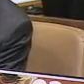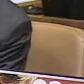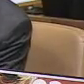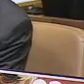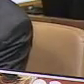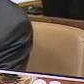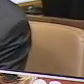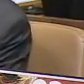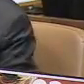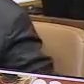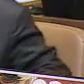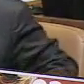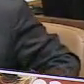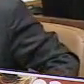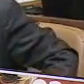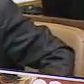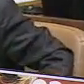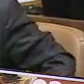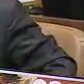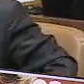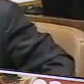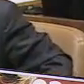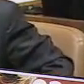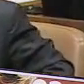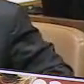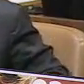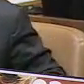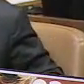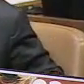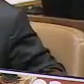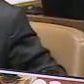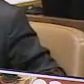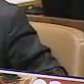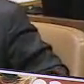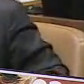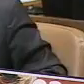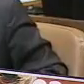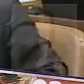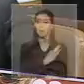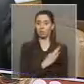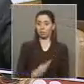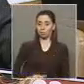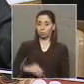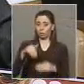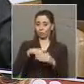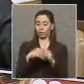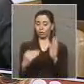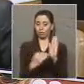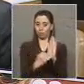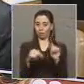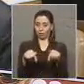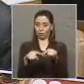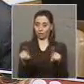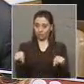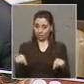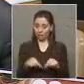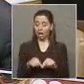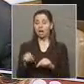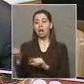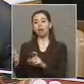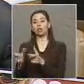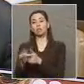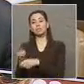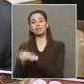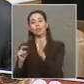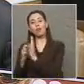yo lo respaldé, voté a favor cuando estuve en la Comisión de Educación de la Cámara de Diputados, voté a favor en la sala, voté a favor en la Comisión